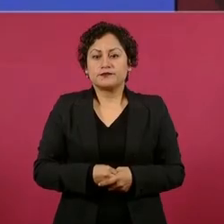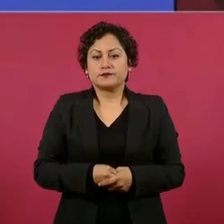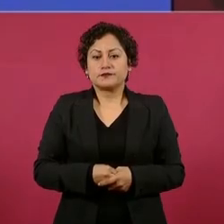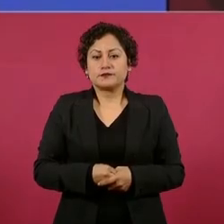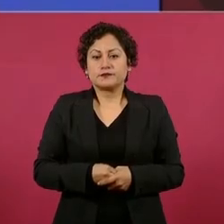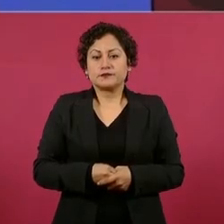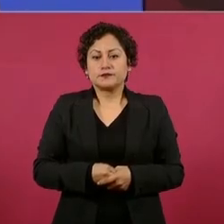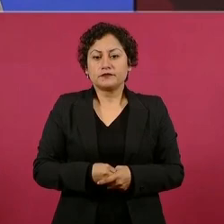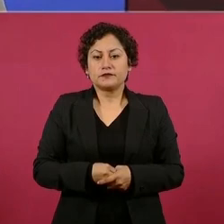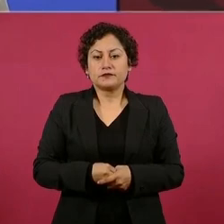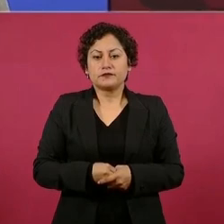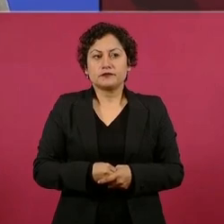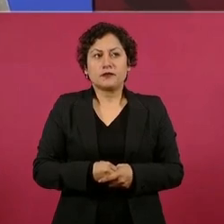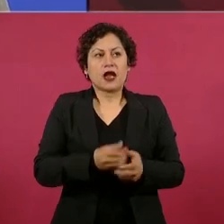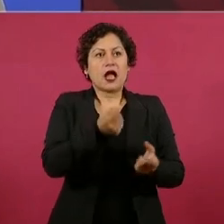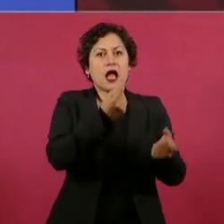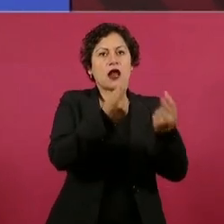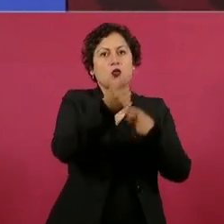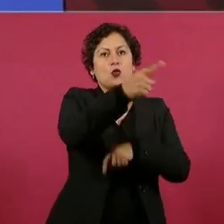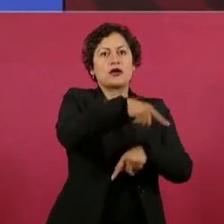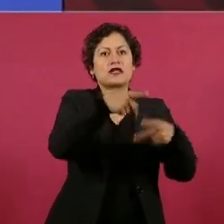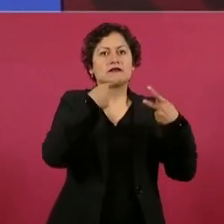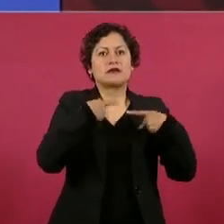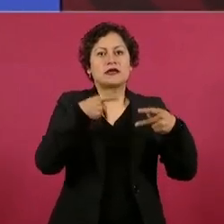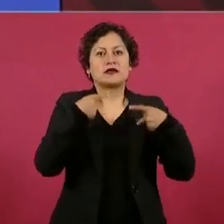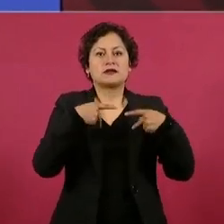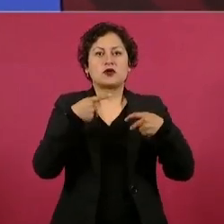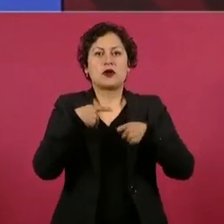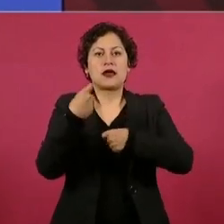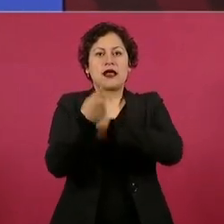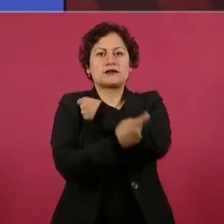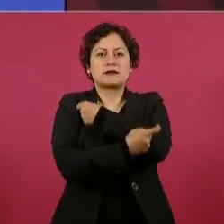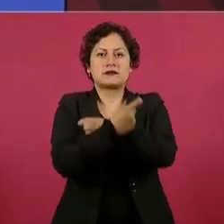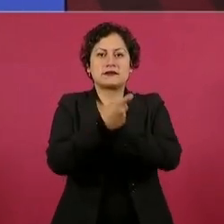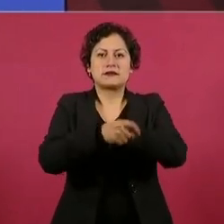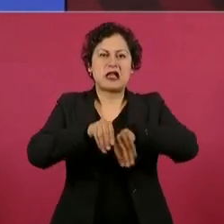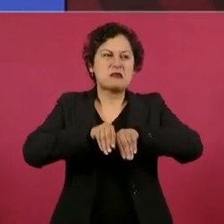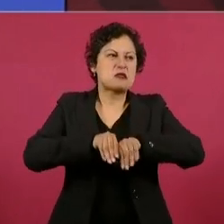haciendo la campaña en contra mía de narcopresidente.